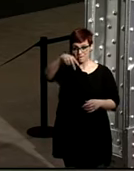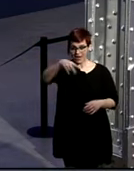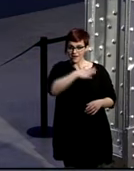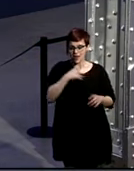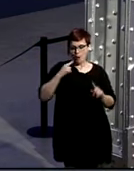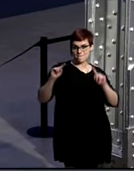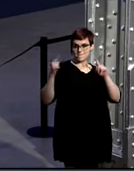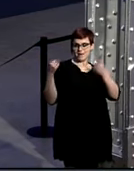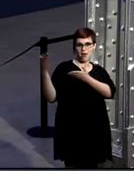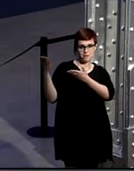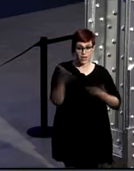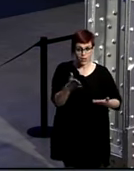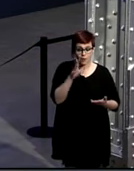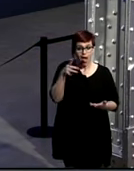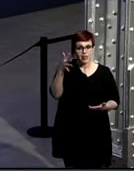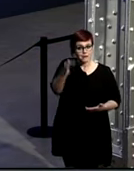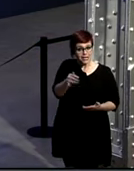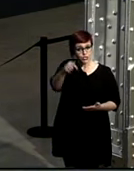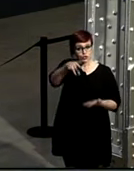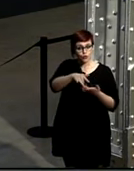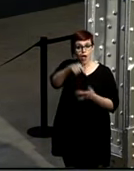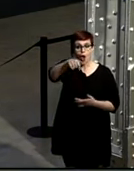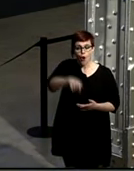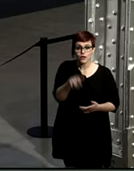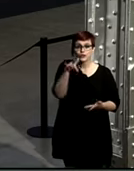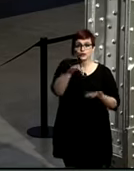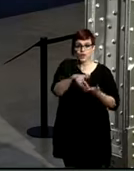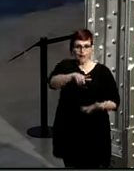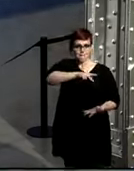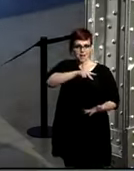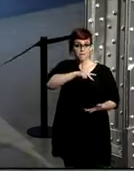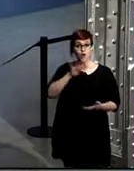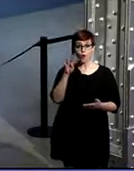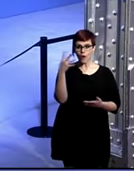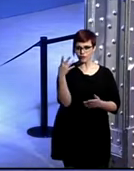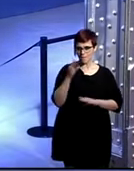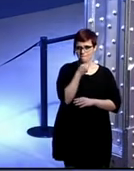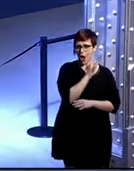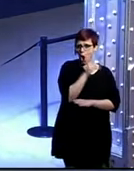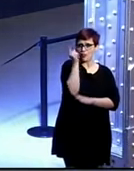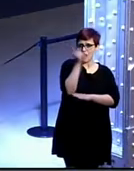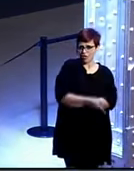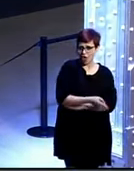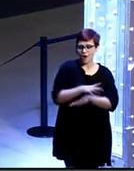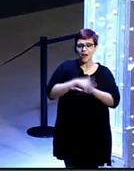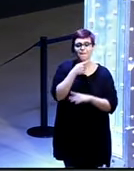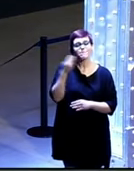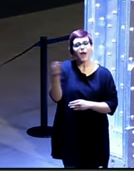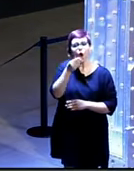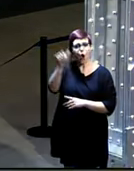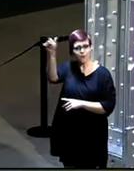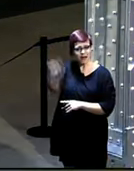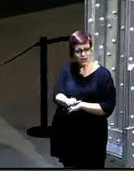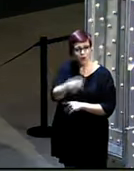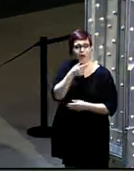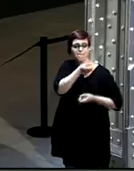más suerte todavía hemos tenido porque Daniel se ha venido con 4 premios de Málaga, mejor dirección, mejor película, mejor